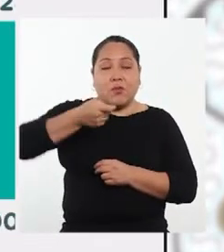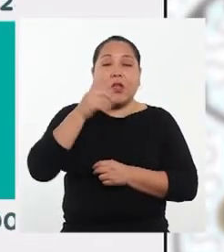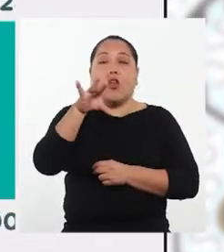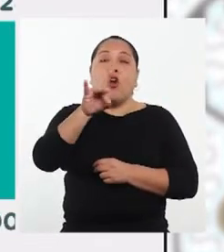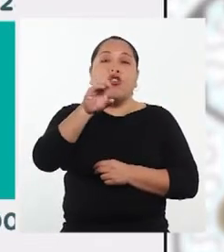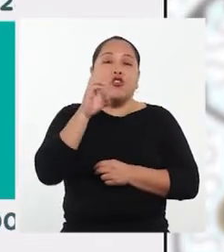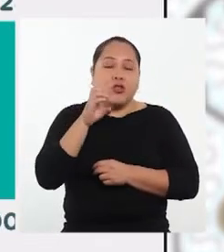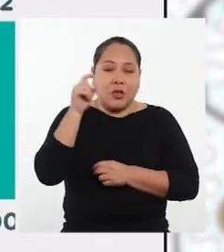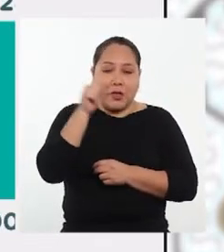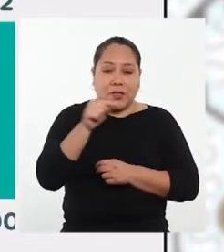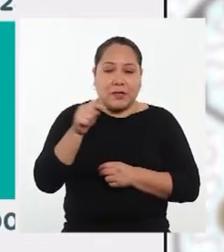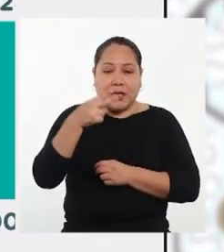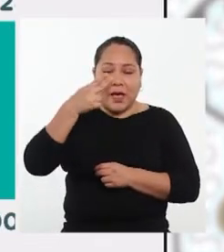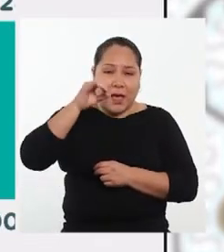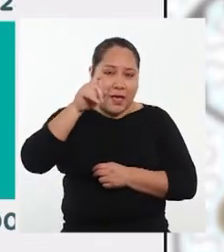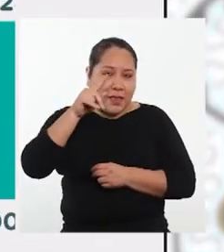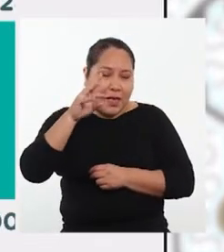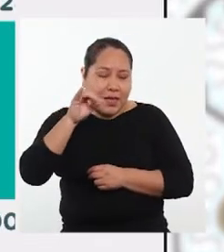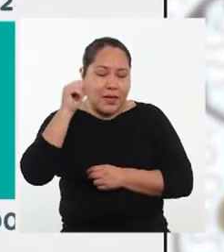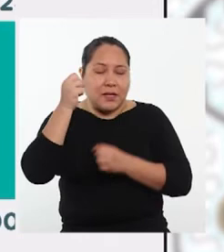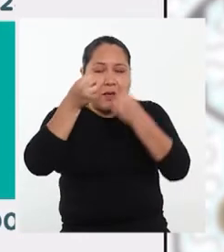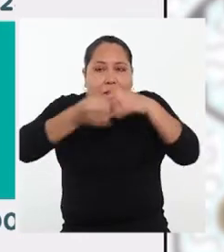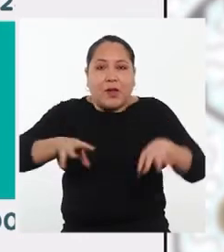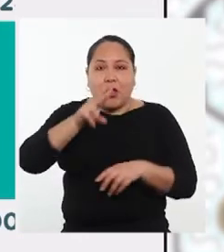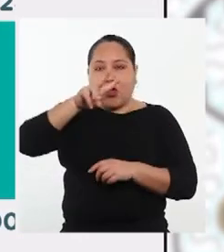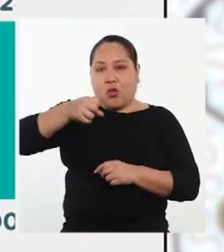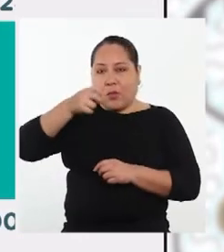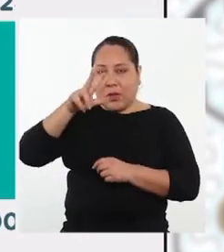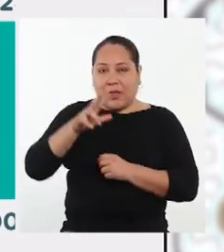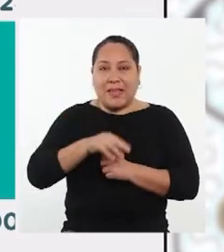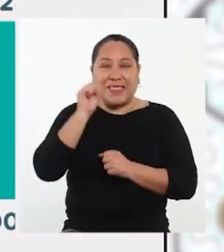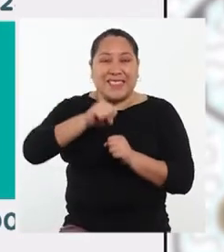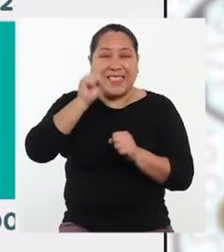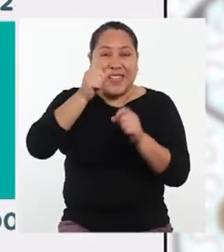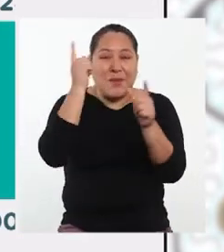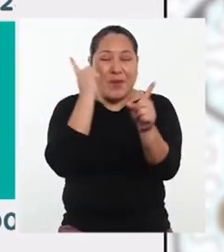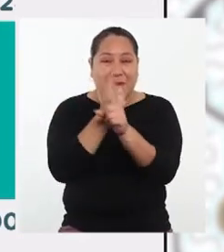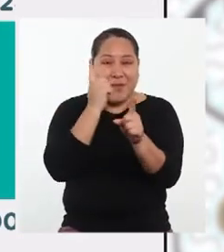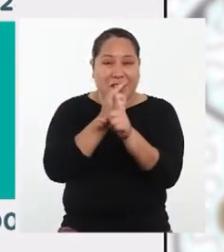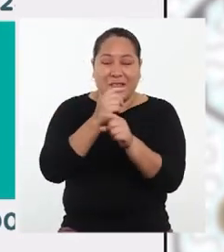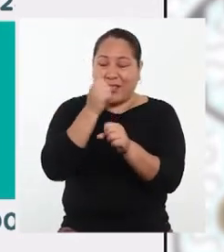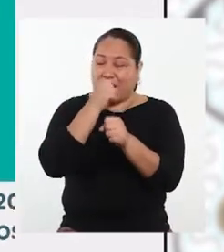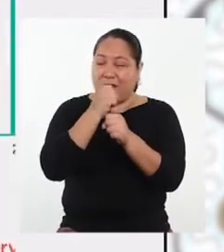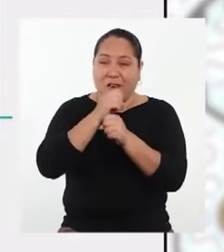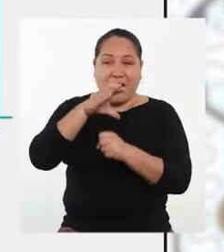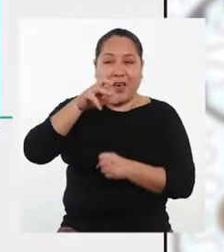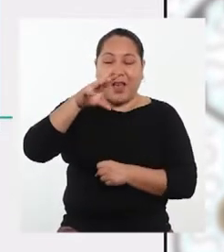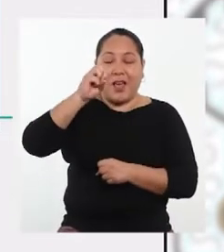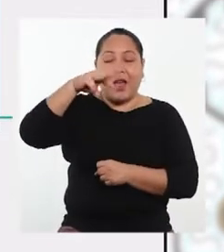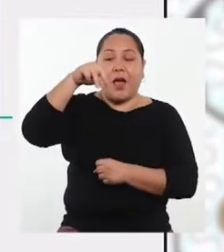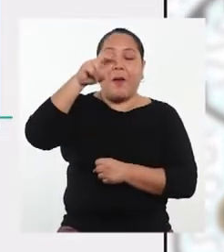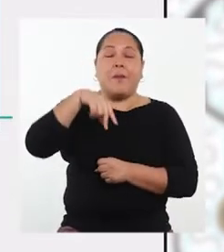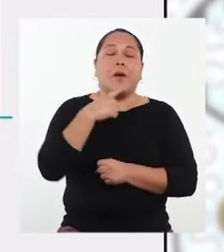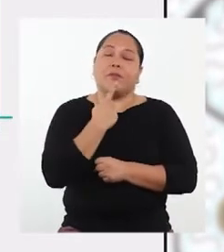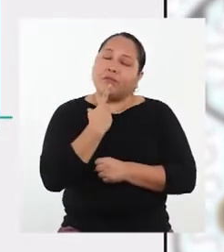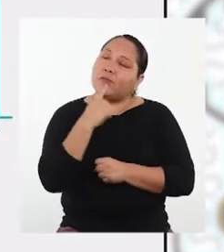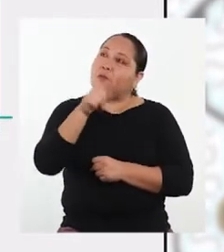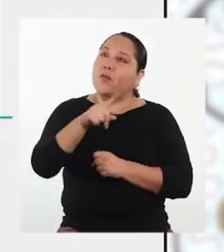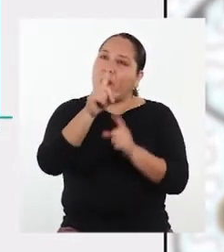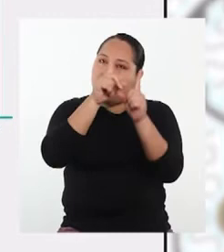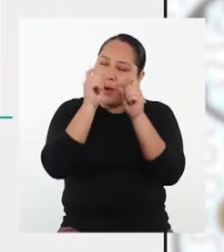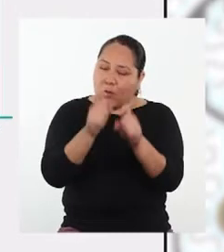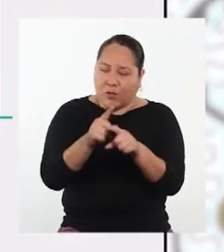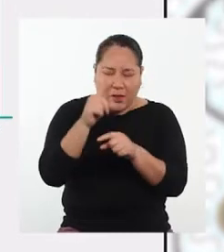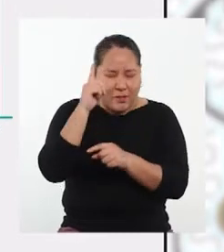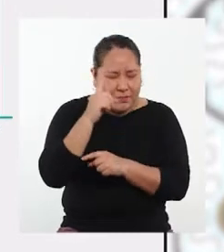72.832 hectáreas de bosques las que se perdieron en 2003. ¡Exacto! ¡Excelente trabajo, Carmen! Ahora vamos con